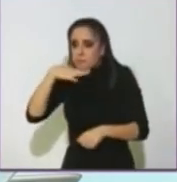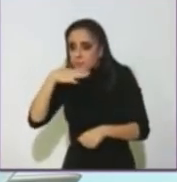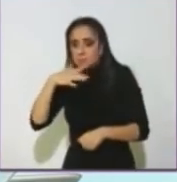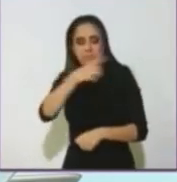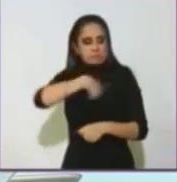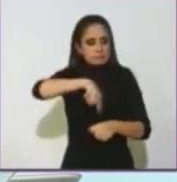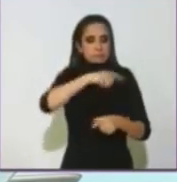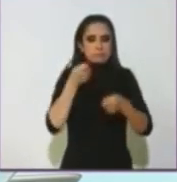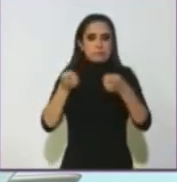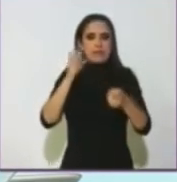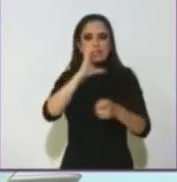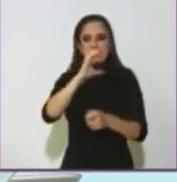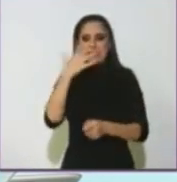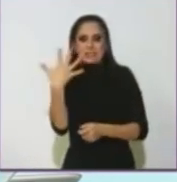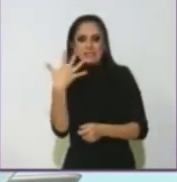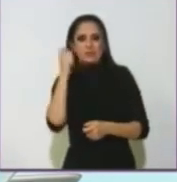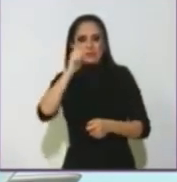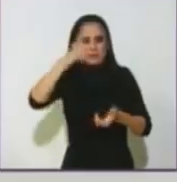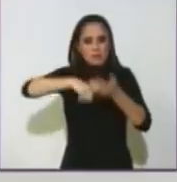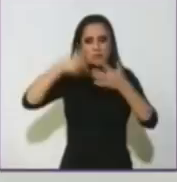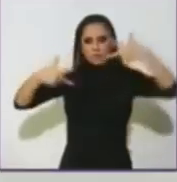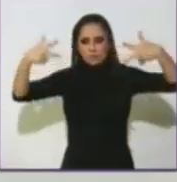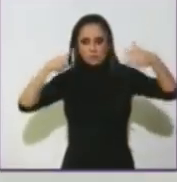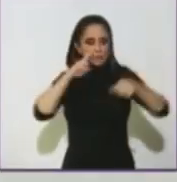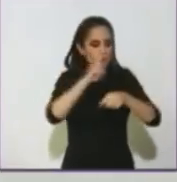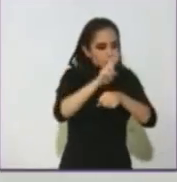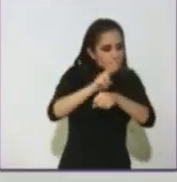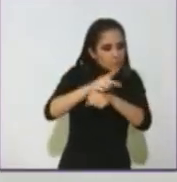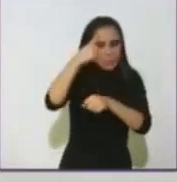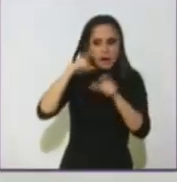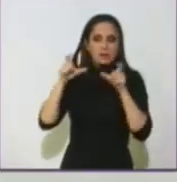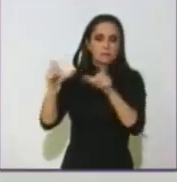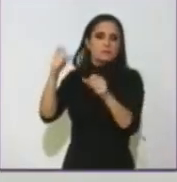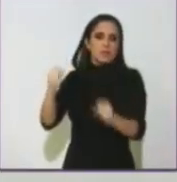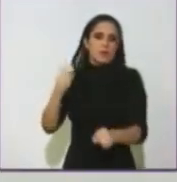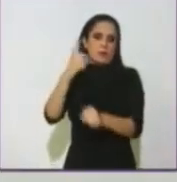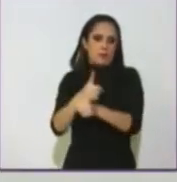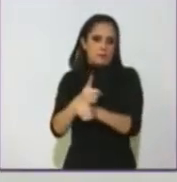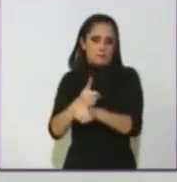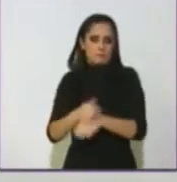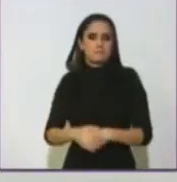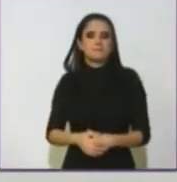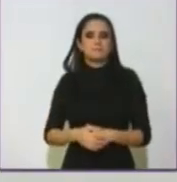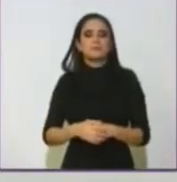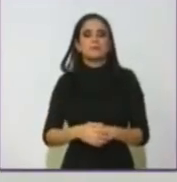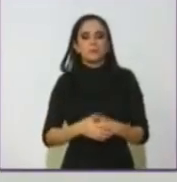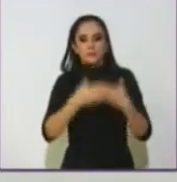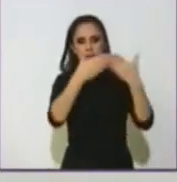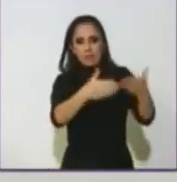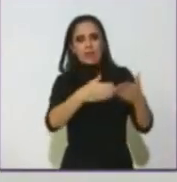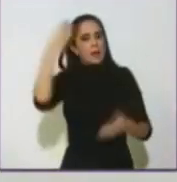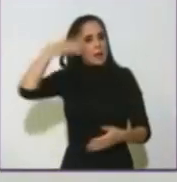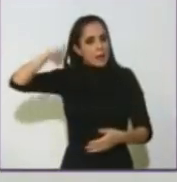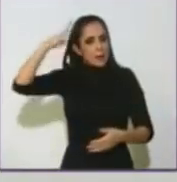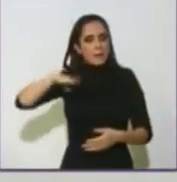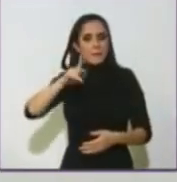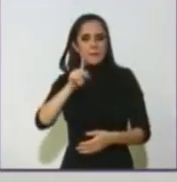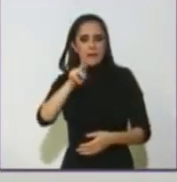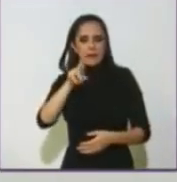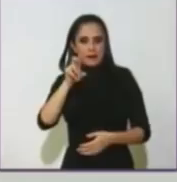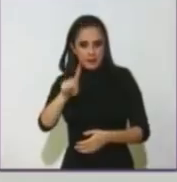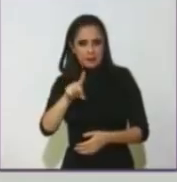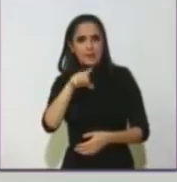fundamental desde la jefatura de gobierno gracias claudia y la coalisión policía de mixco al frente y alejandra barrales hasta un minuto